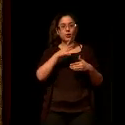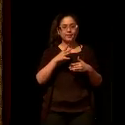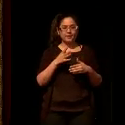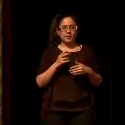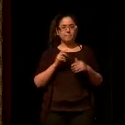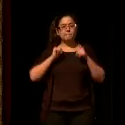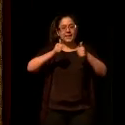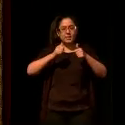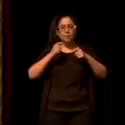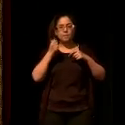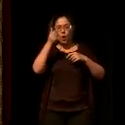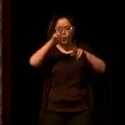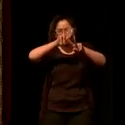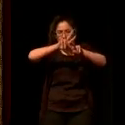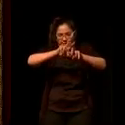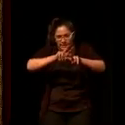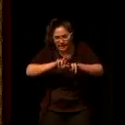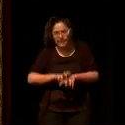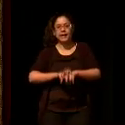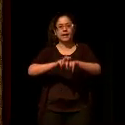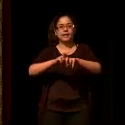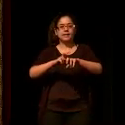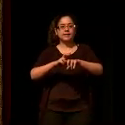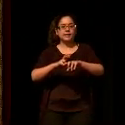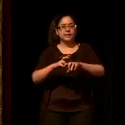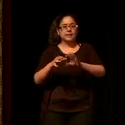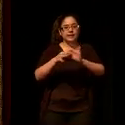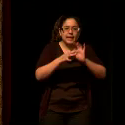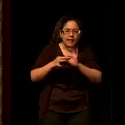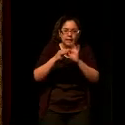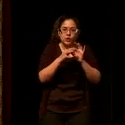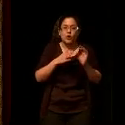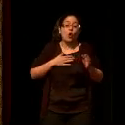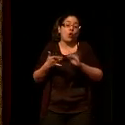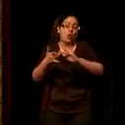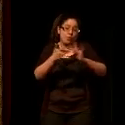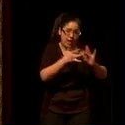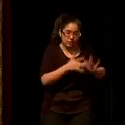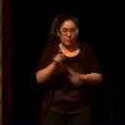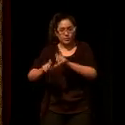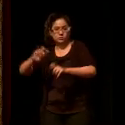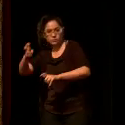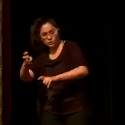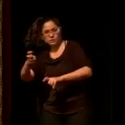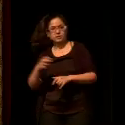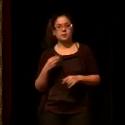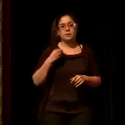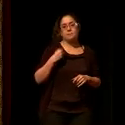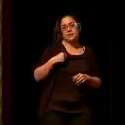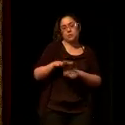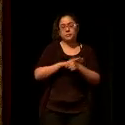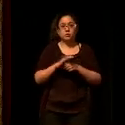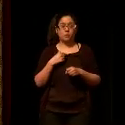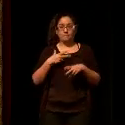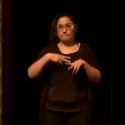investigación y también de relación o interrelación con otros agentes del territorio no creo que me deje